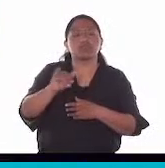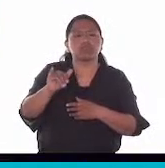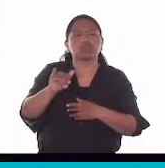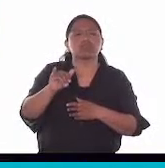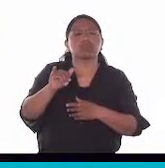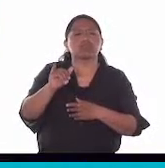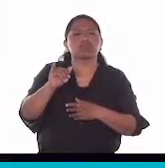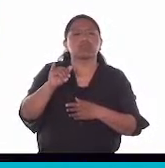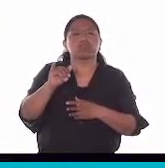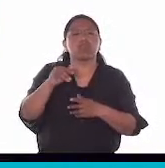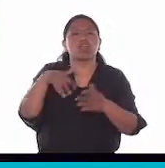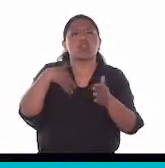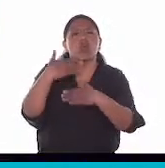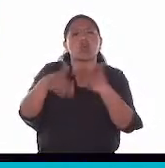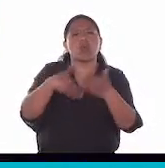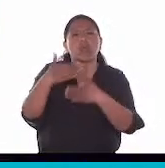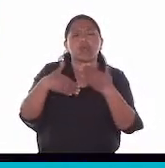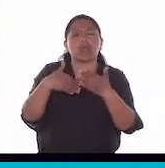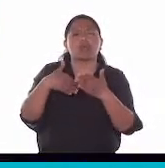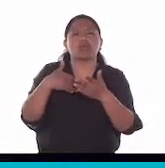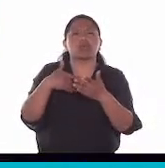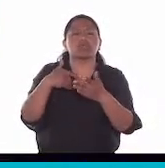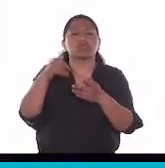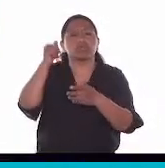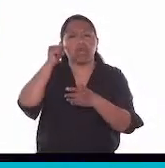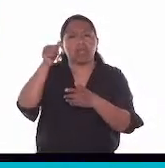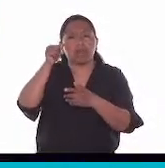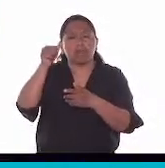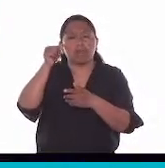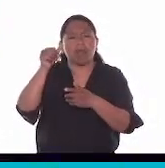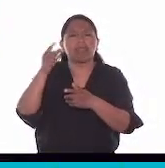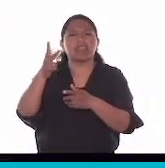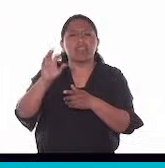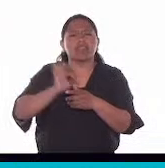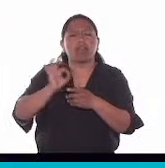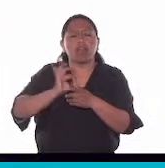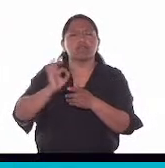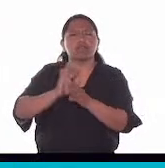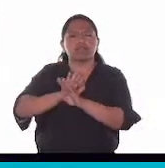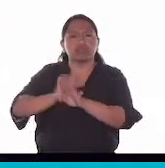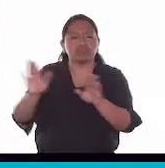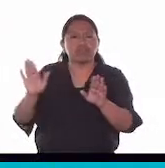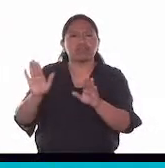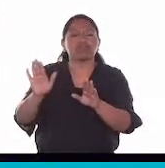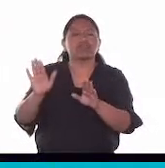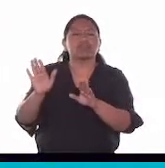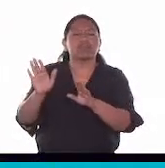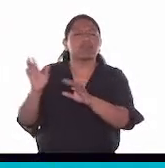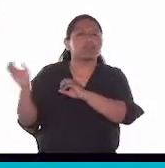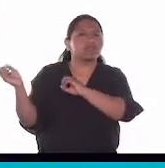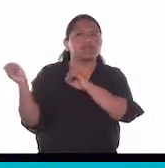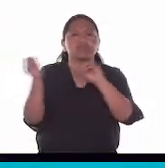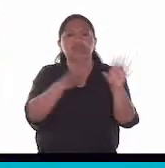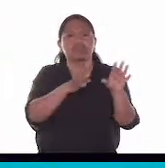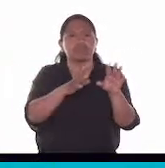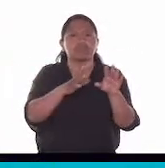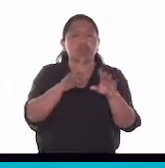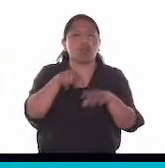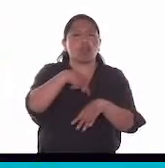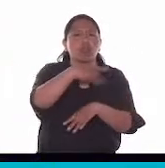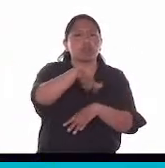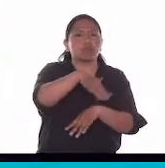que los juegos iban a dejar de desarrollarse en mar del plata después de 30 años y que se iban a llevar a otra